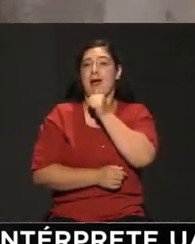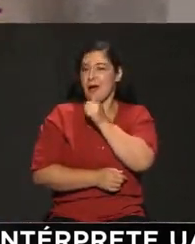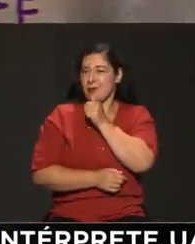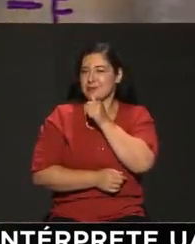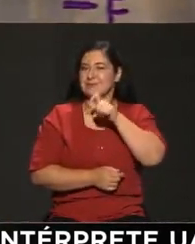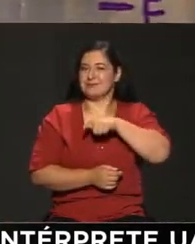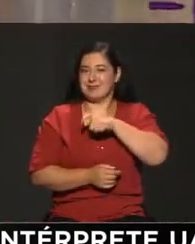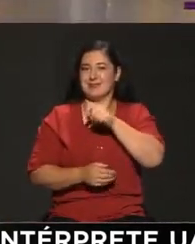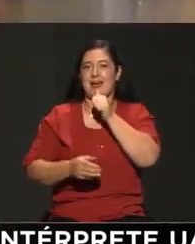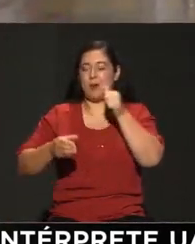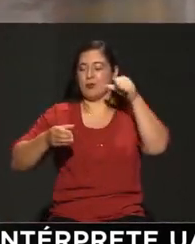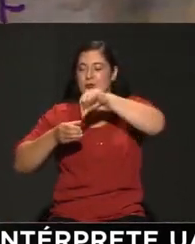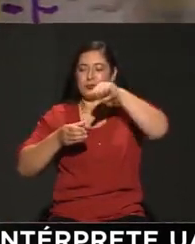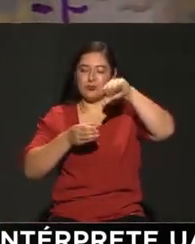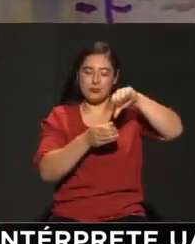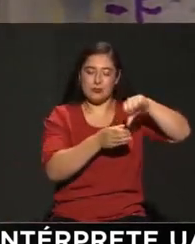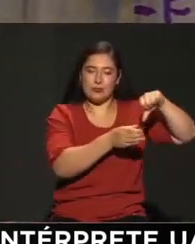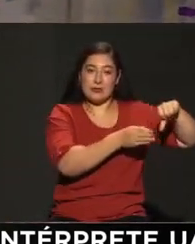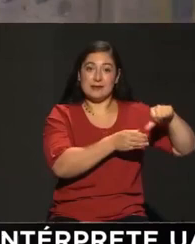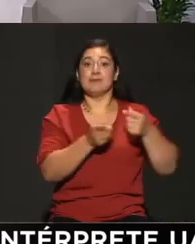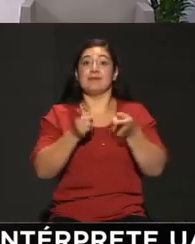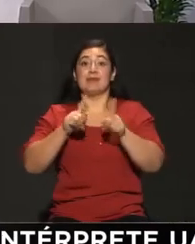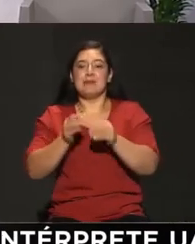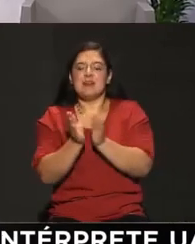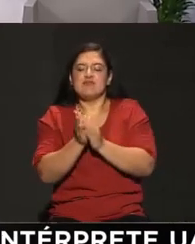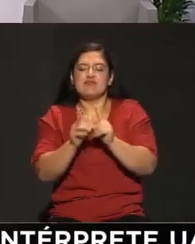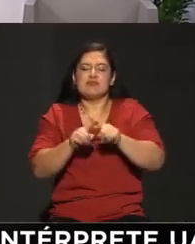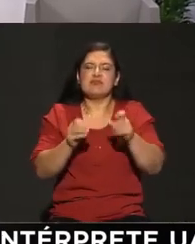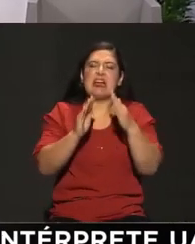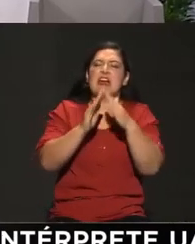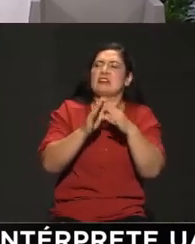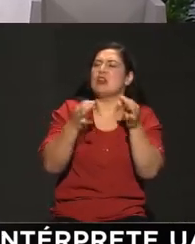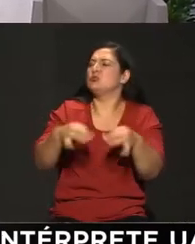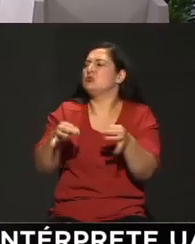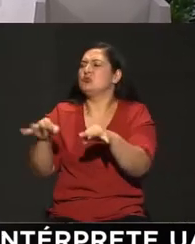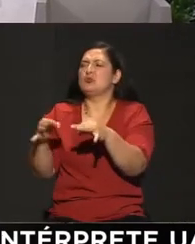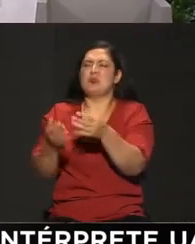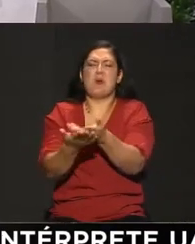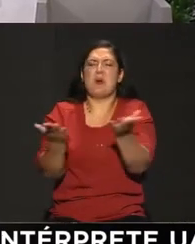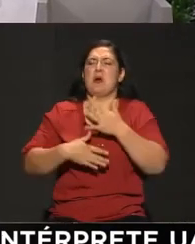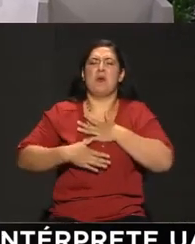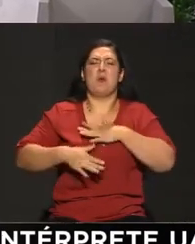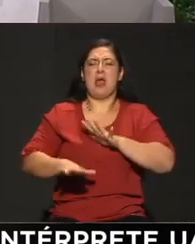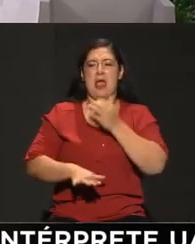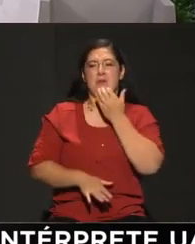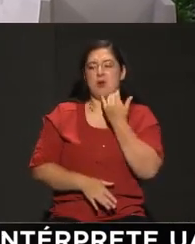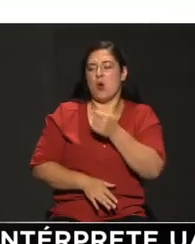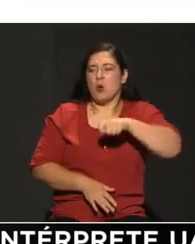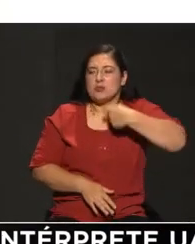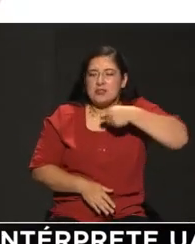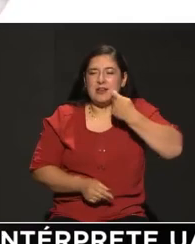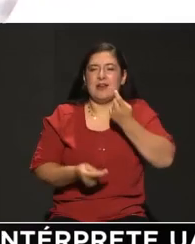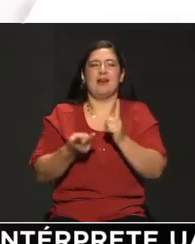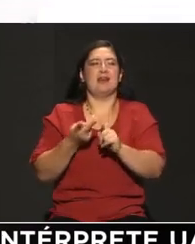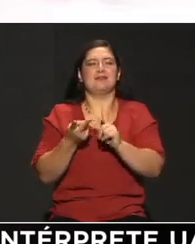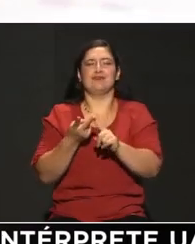siempre, disponible también en botellas. Y elementos de casa normales. Cualquiera puede ser. En este caso tengo cucharas. Tengo por